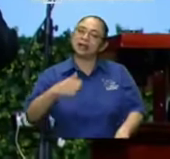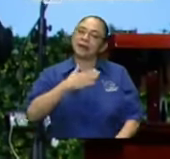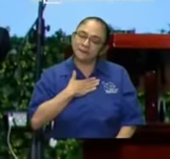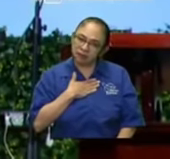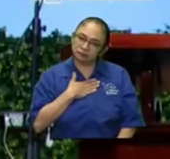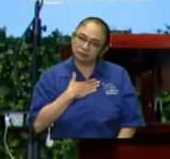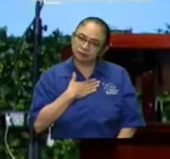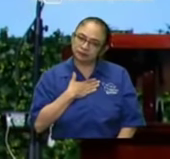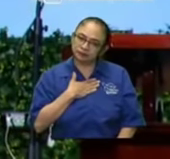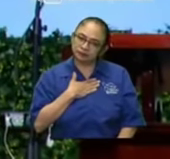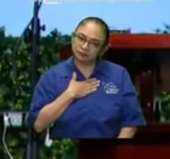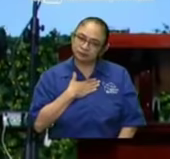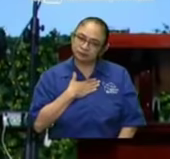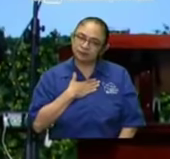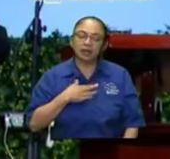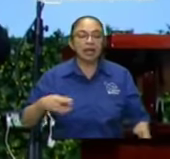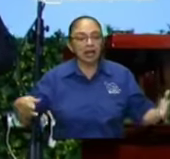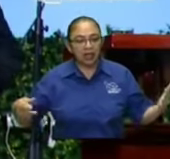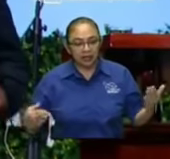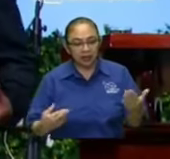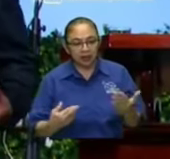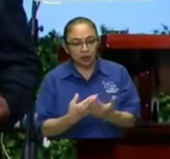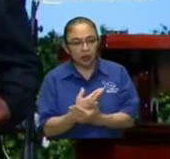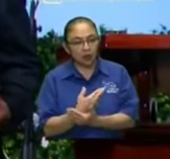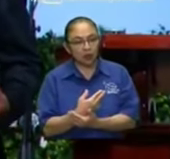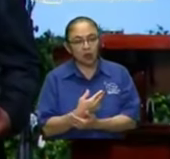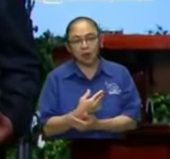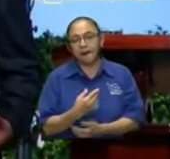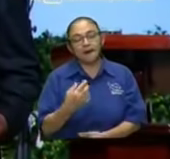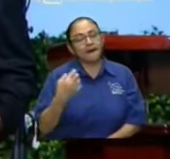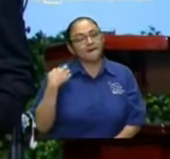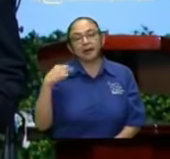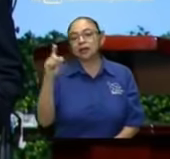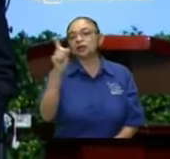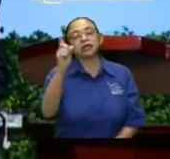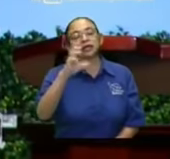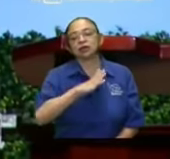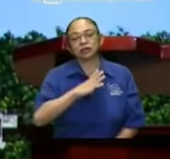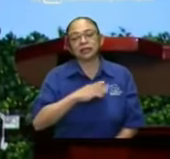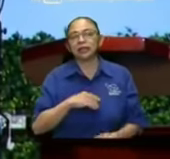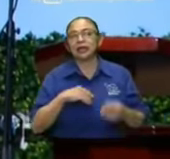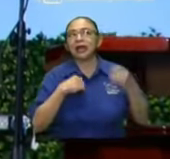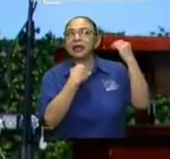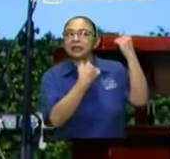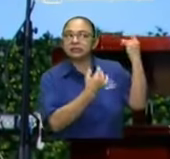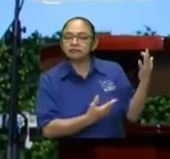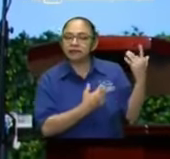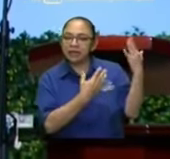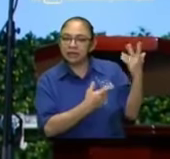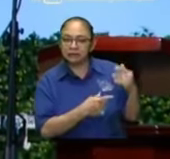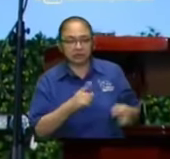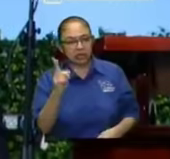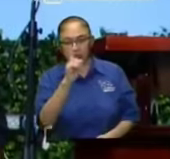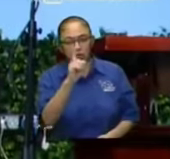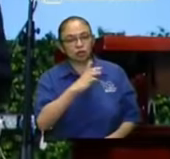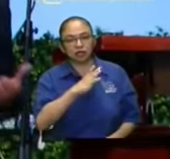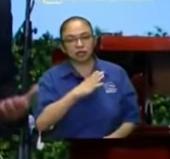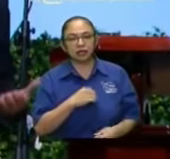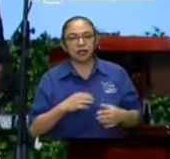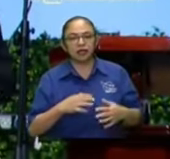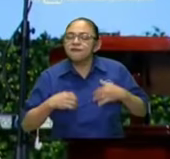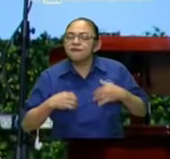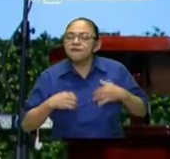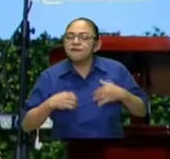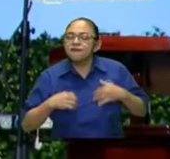que el renuevo es para los que no tienen esperanza también. El renuevo es para los que no tienen fuerzas. El renuevo es para